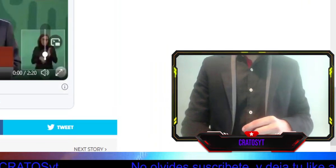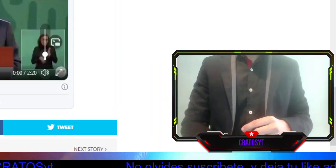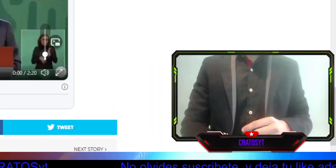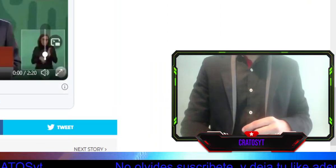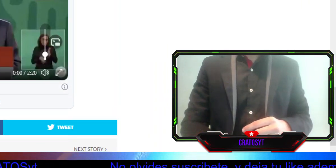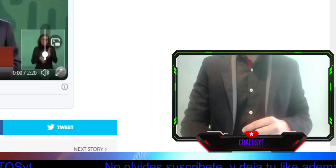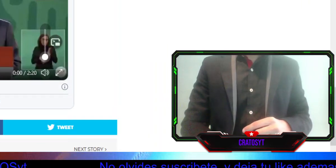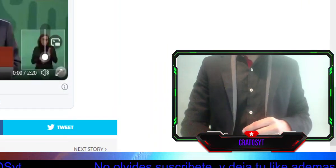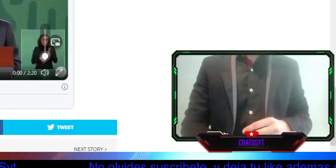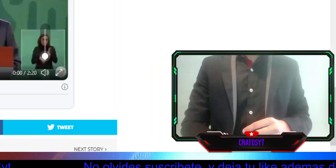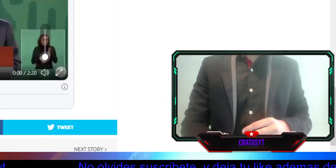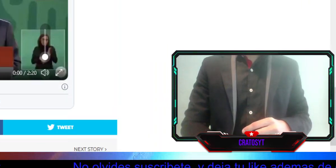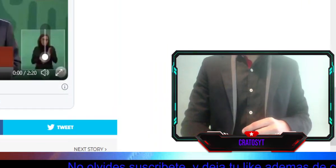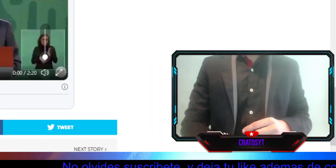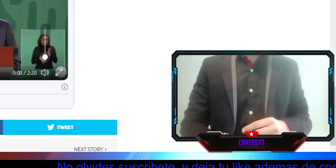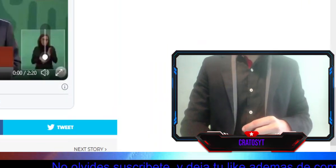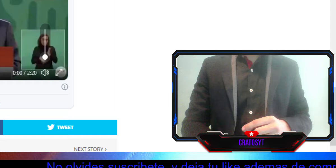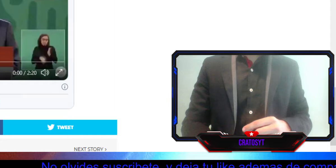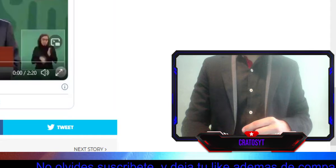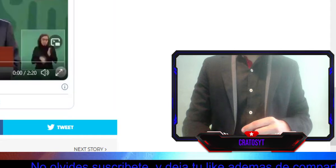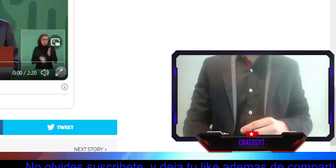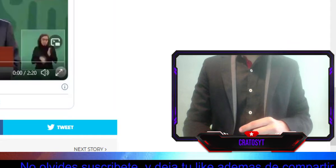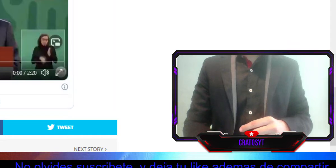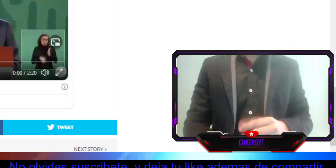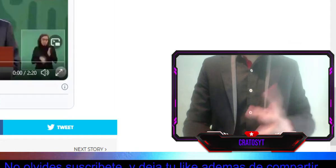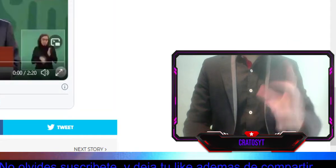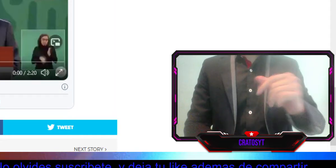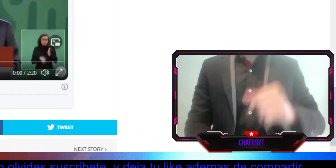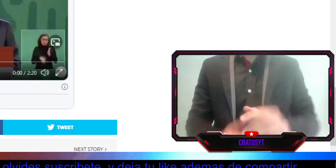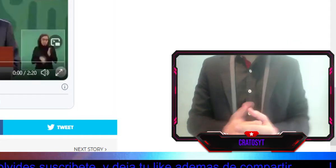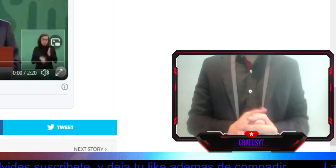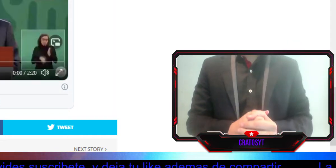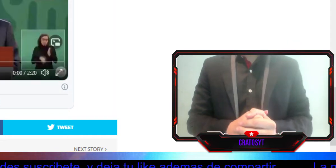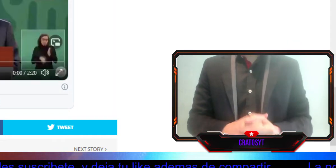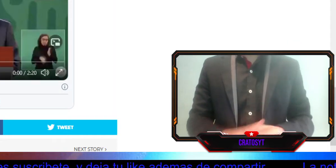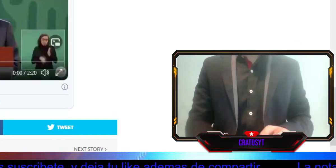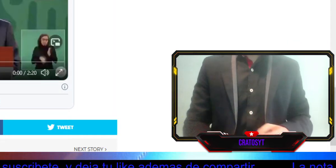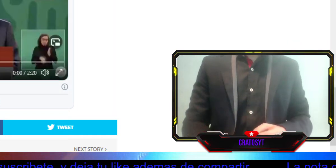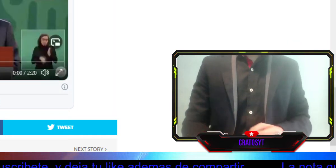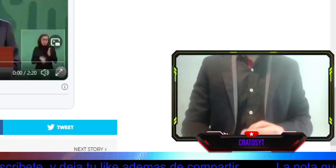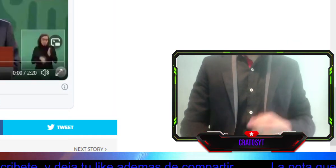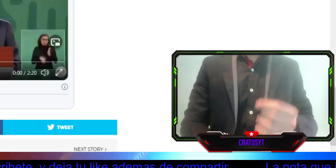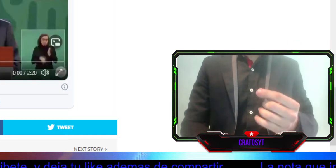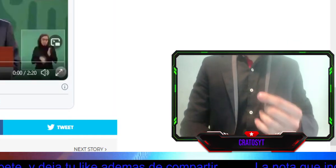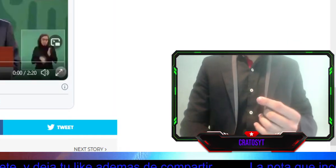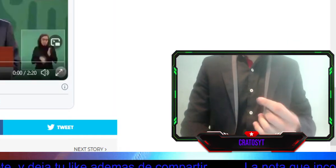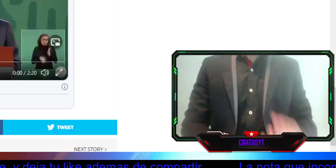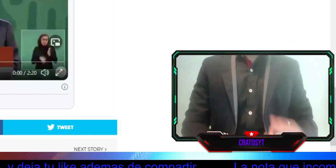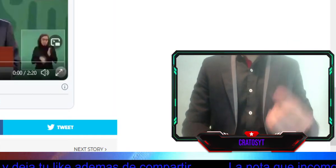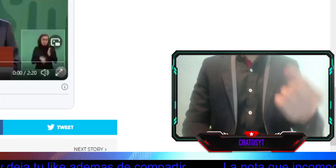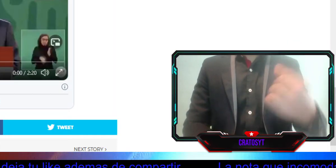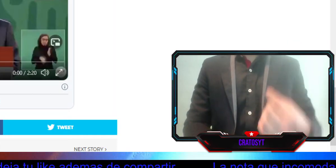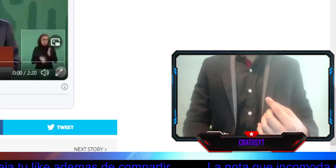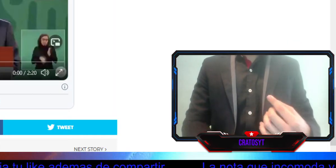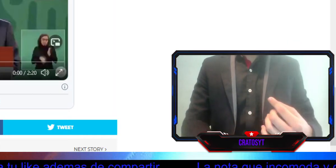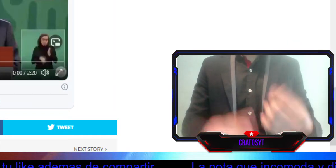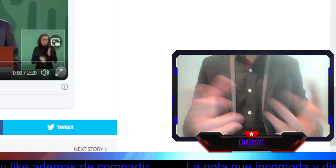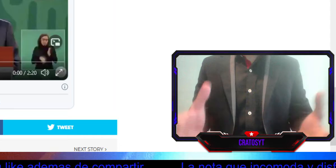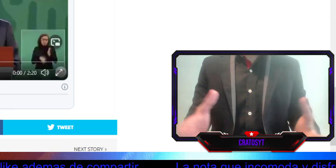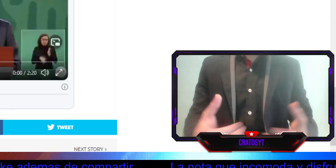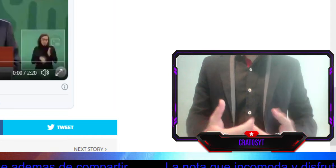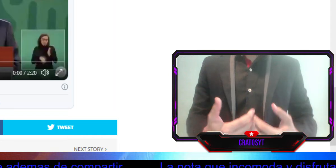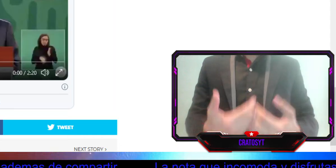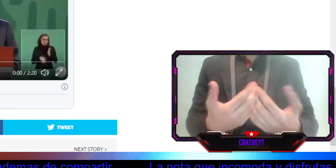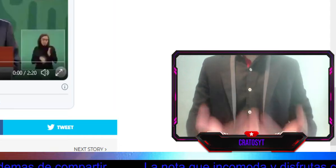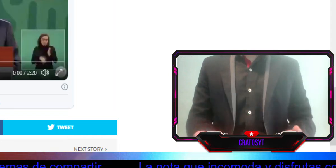Le voy a bajar poquito porque el audio la verdad está bastante fuerte. En esta ocasión sí se pasaron con el audio. Y bueno, se los pongo para que escuchen lo que